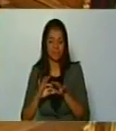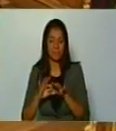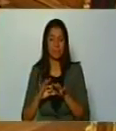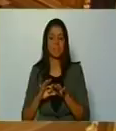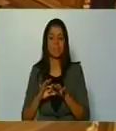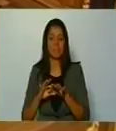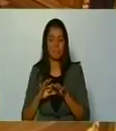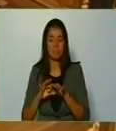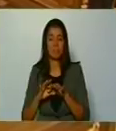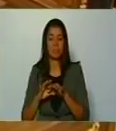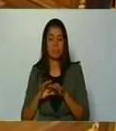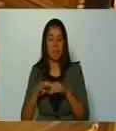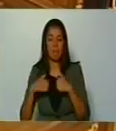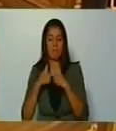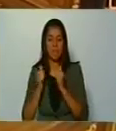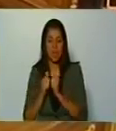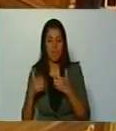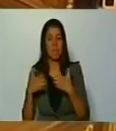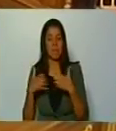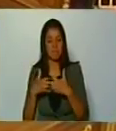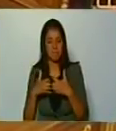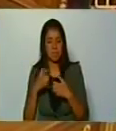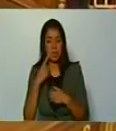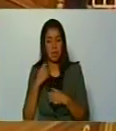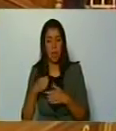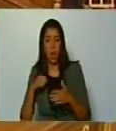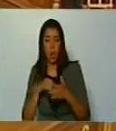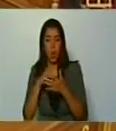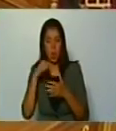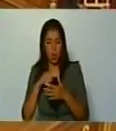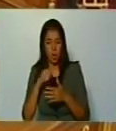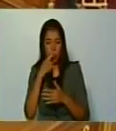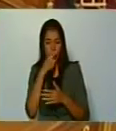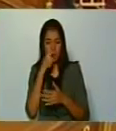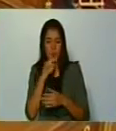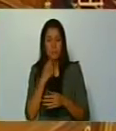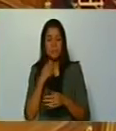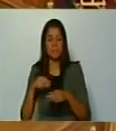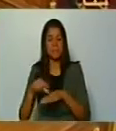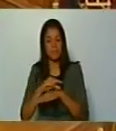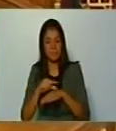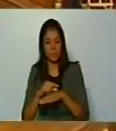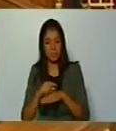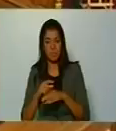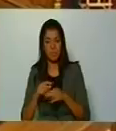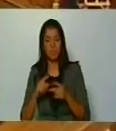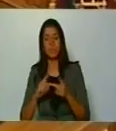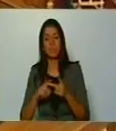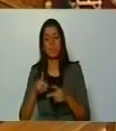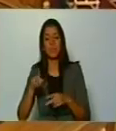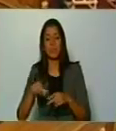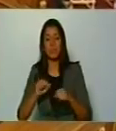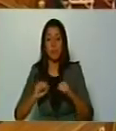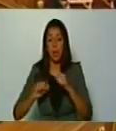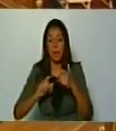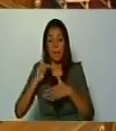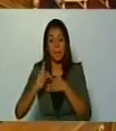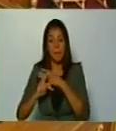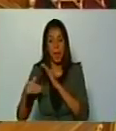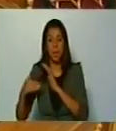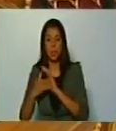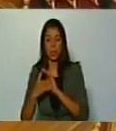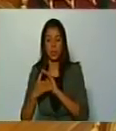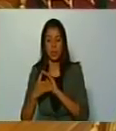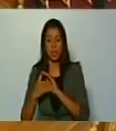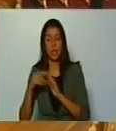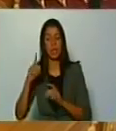manera directa y vinculante al golpe de Estado en marcha, a la acción criminal en marcha,